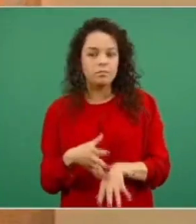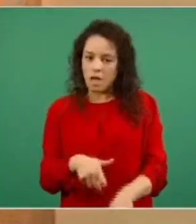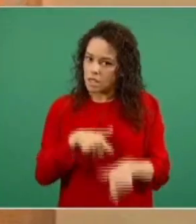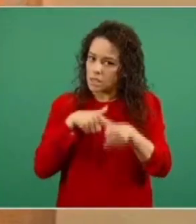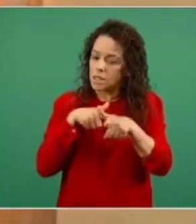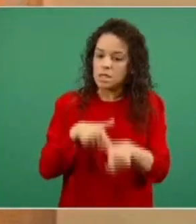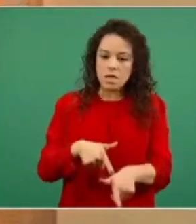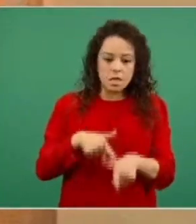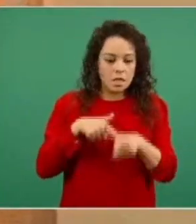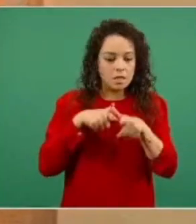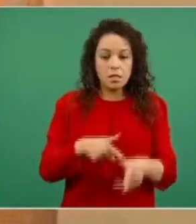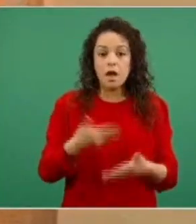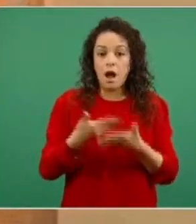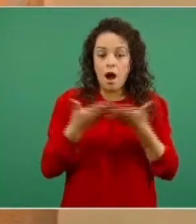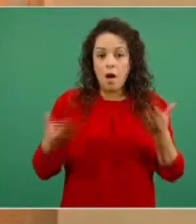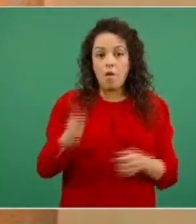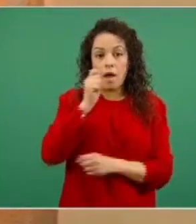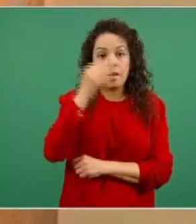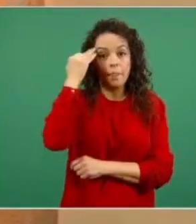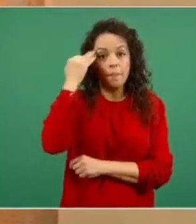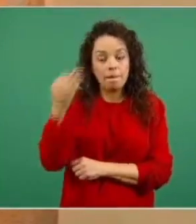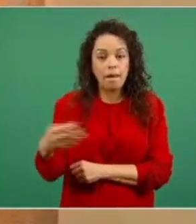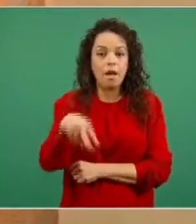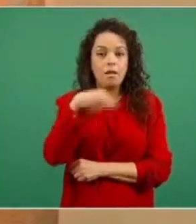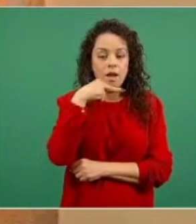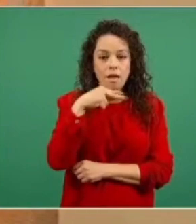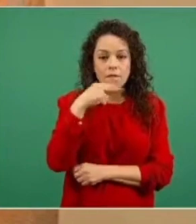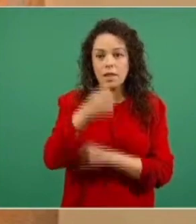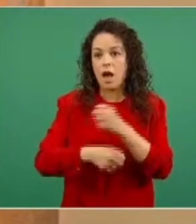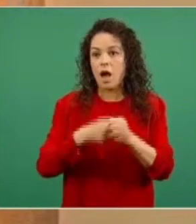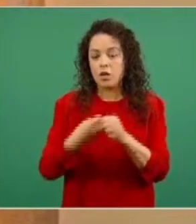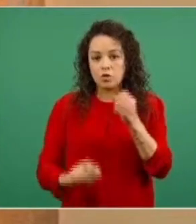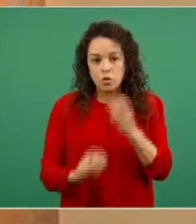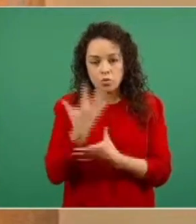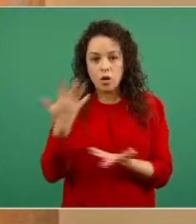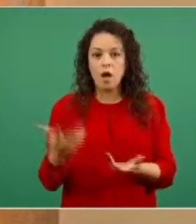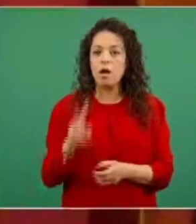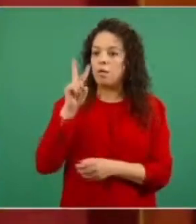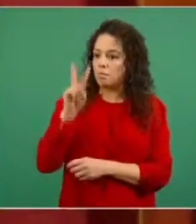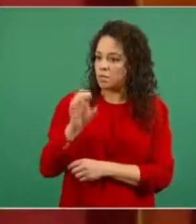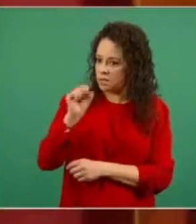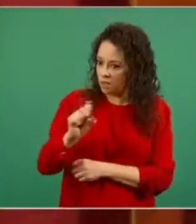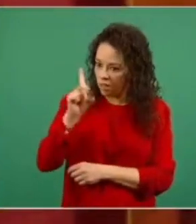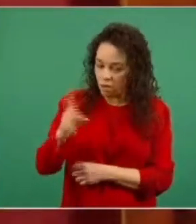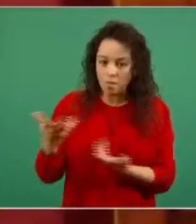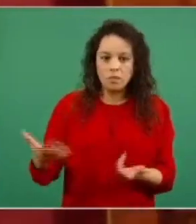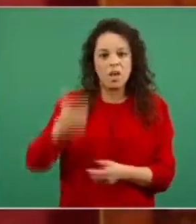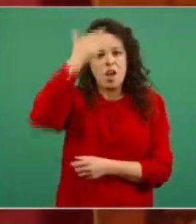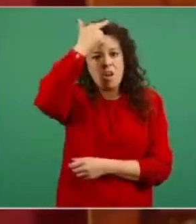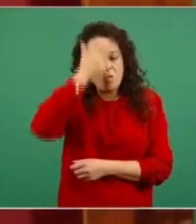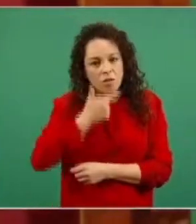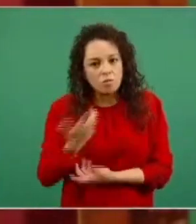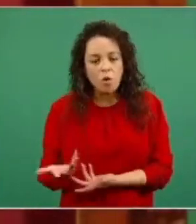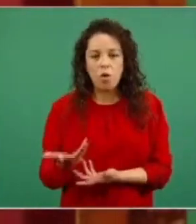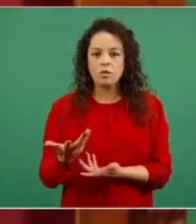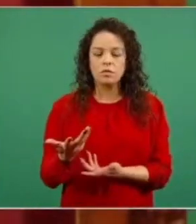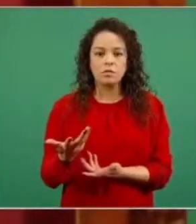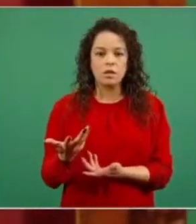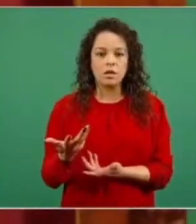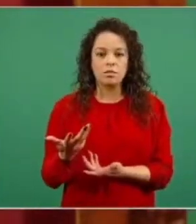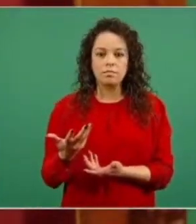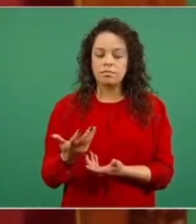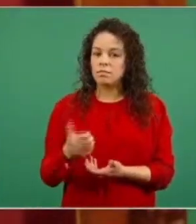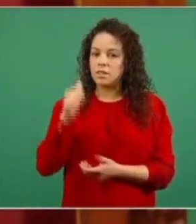épocas decembrinas, ahí han seguido fines de semana, los turnos nocturnos, los fines de semana, como